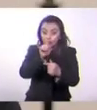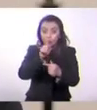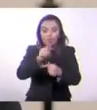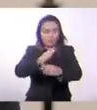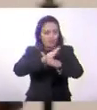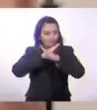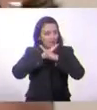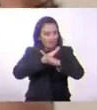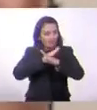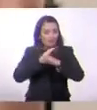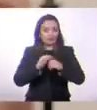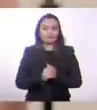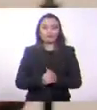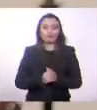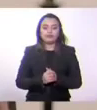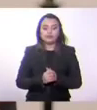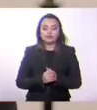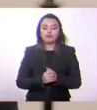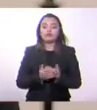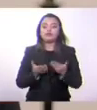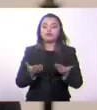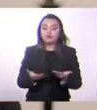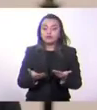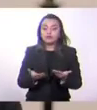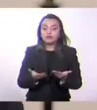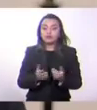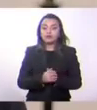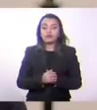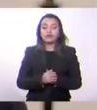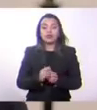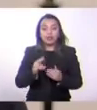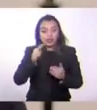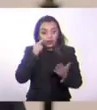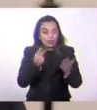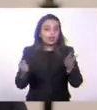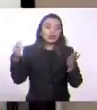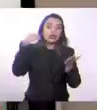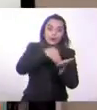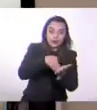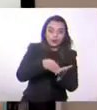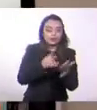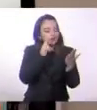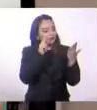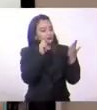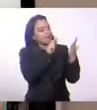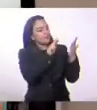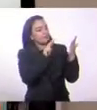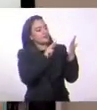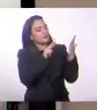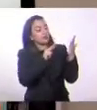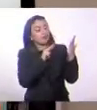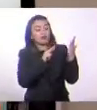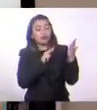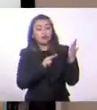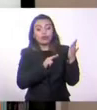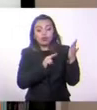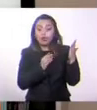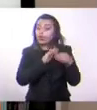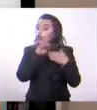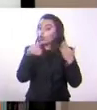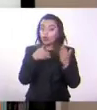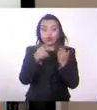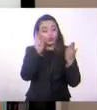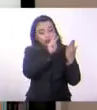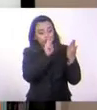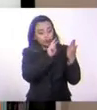revisión harás una lectura de todo el texto que se comprenda, que no tenga errores ortográficos,